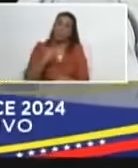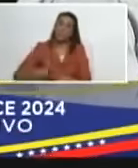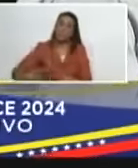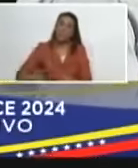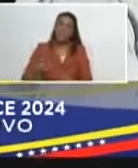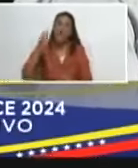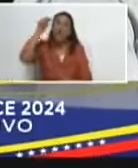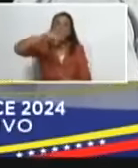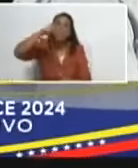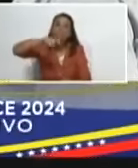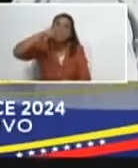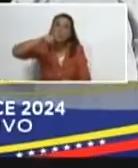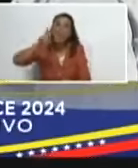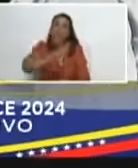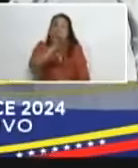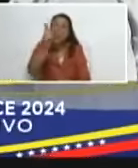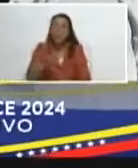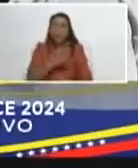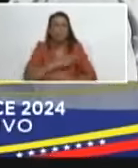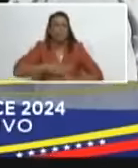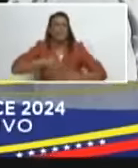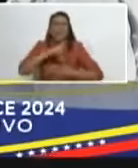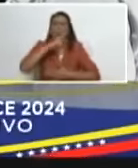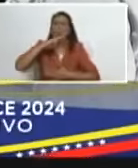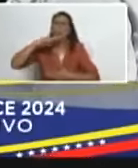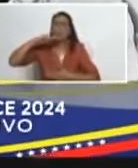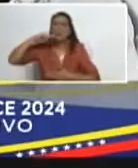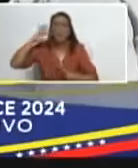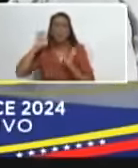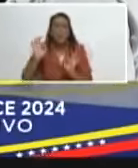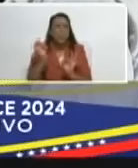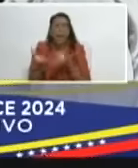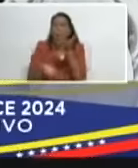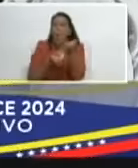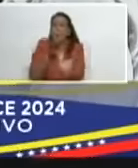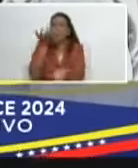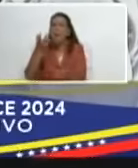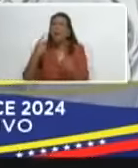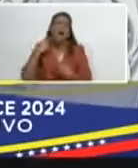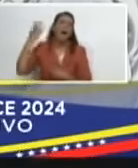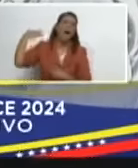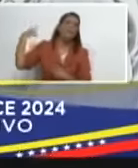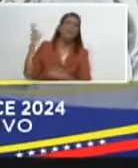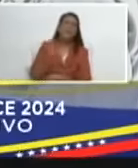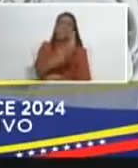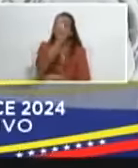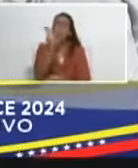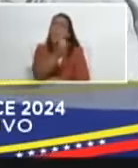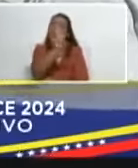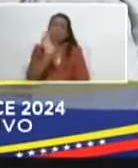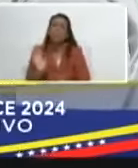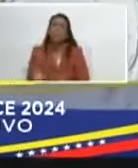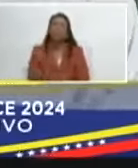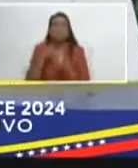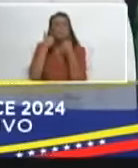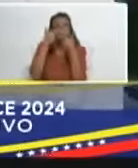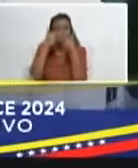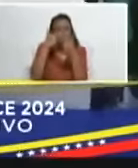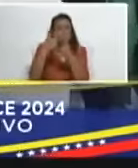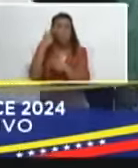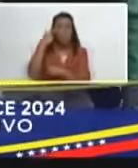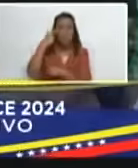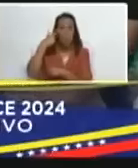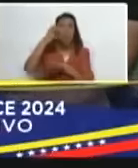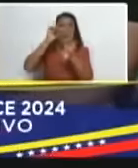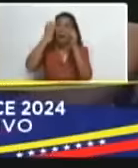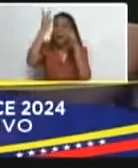China y en China la disfrutan porque en China tienen una cocina milenaria, exquisita, Víctor. Así es. Bueno, para que tú veas lo que es